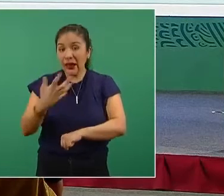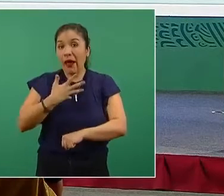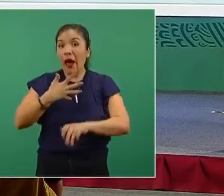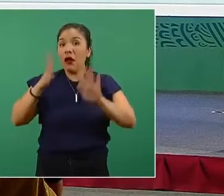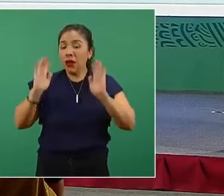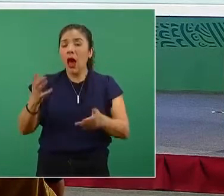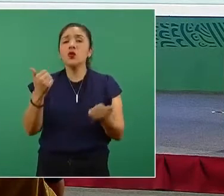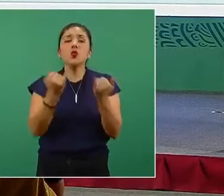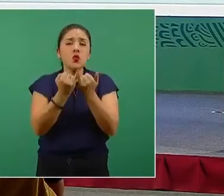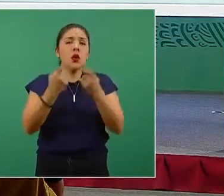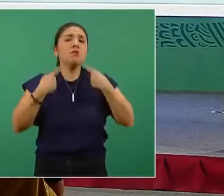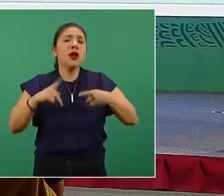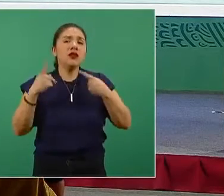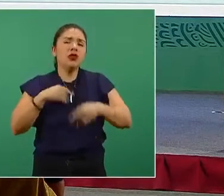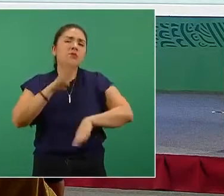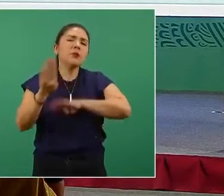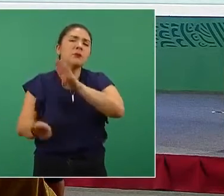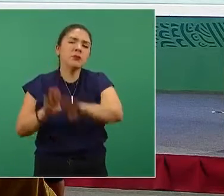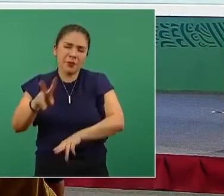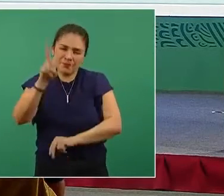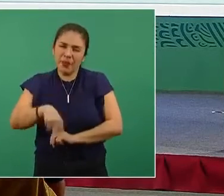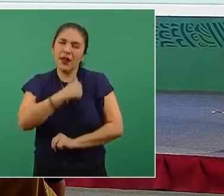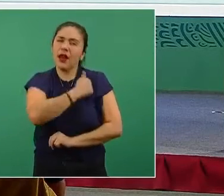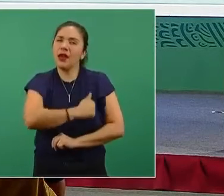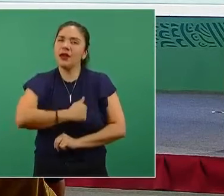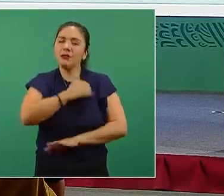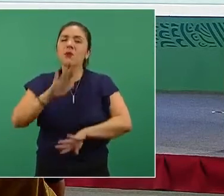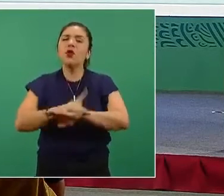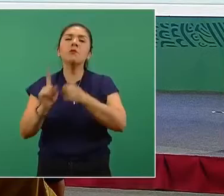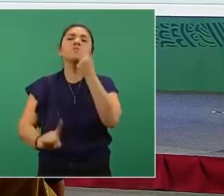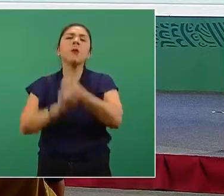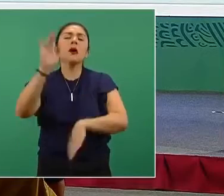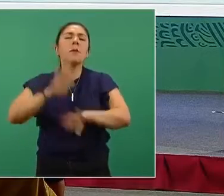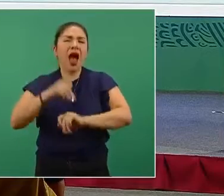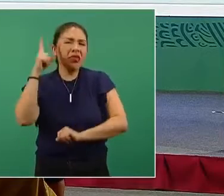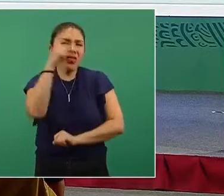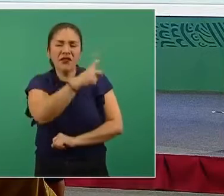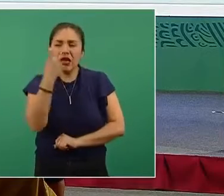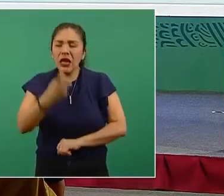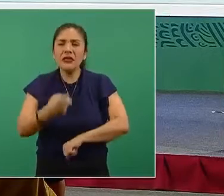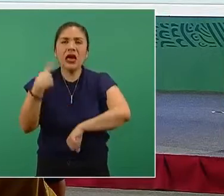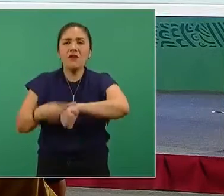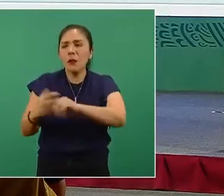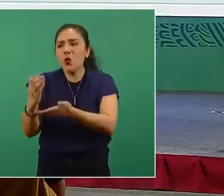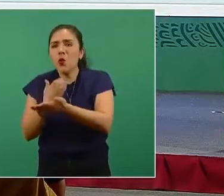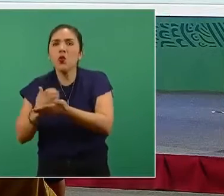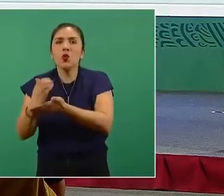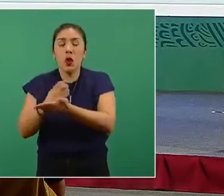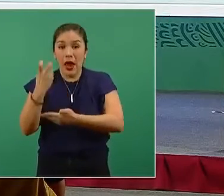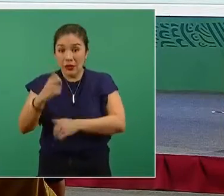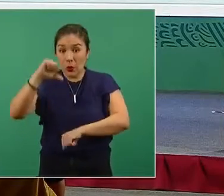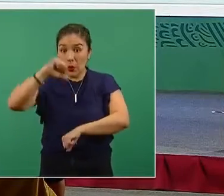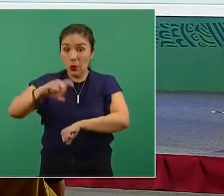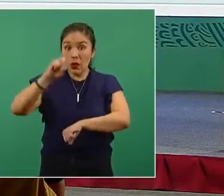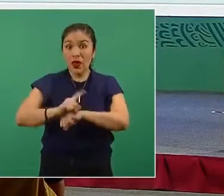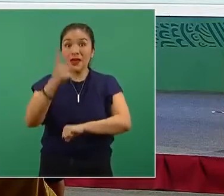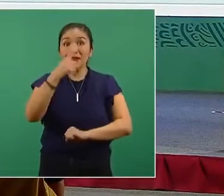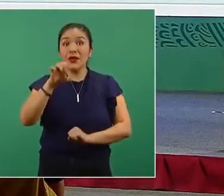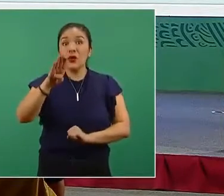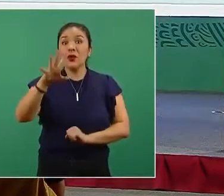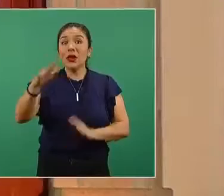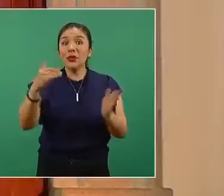lamentablemente personas que también fallecen a consecuencia de las complicaciones que la enfermedad produce. Al día de hoy,